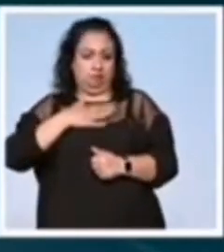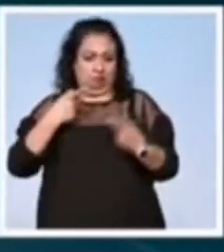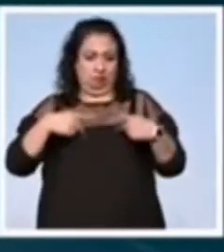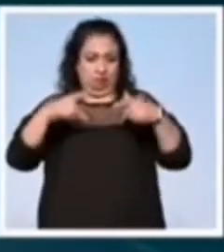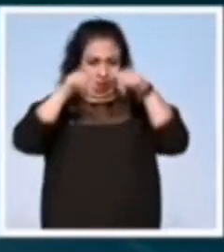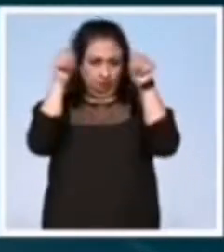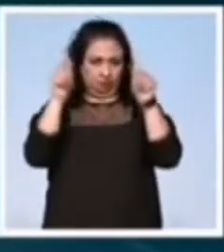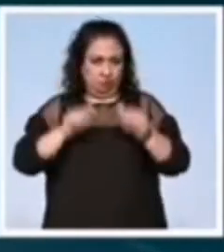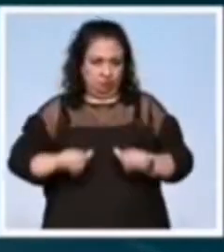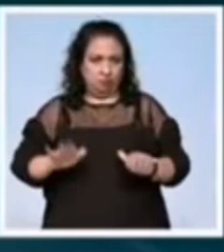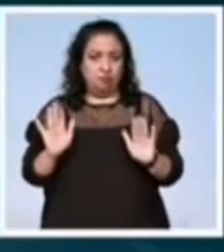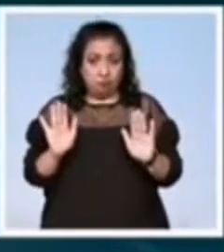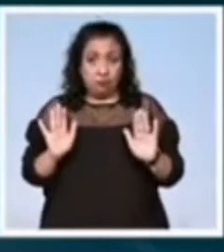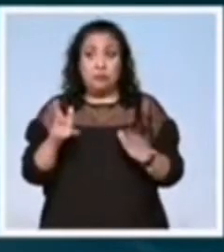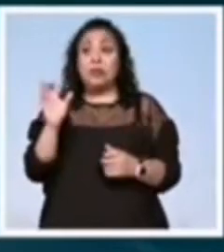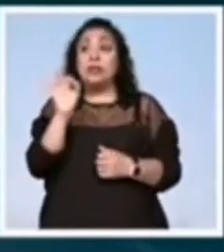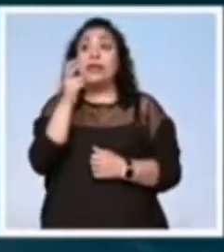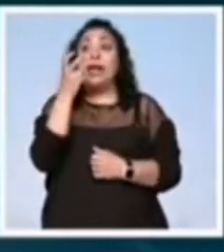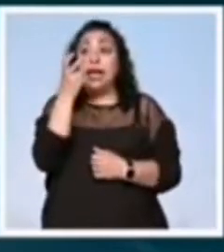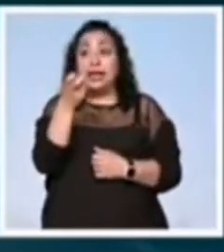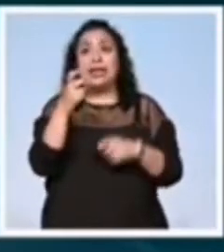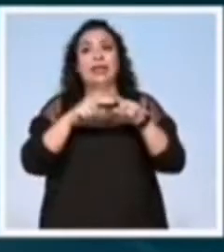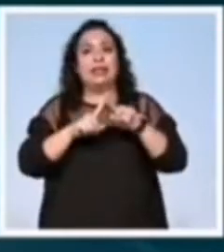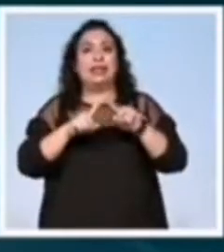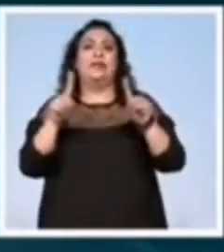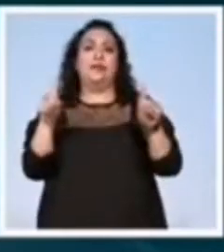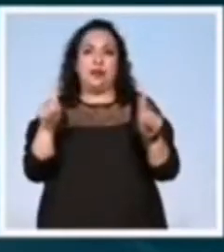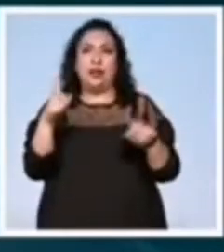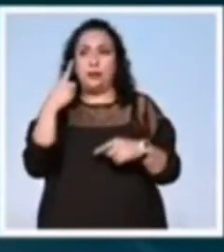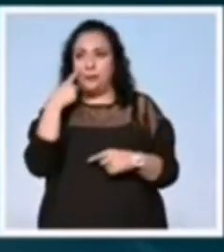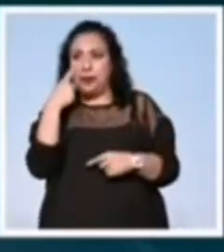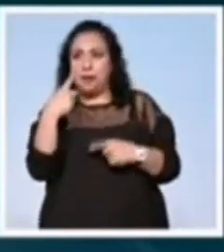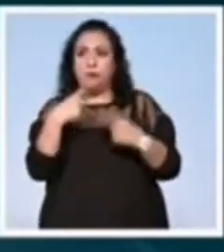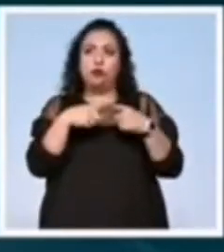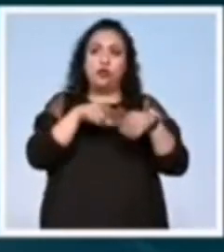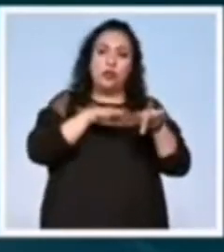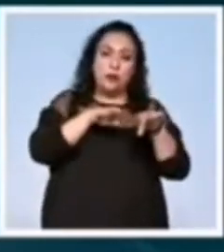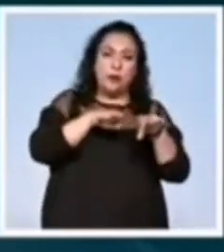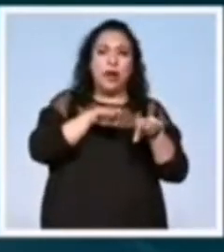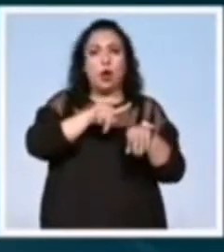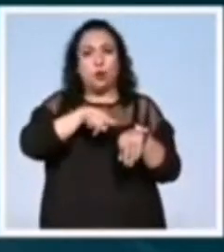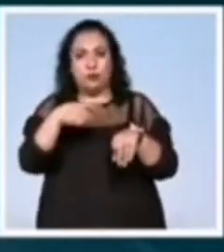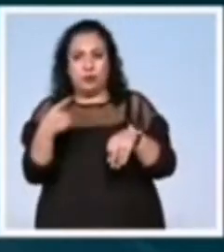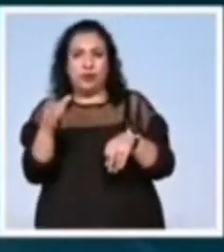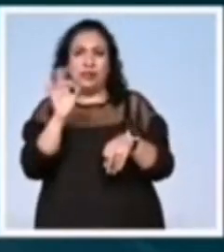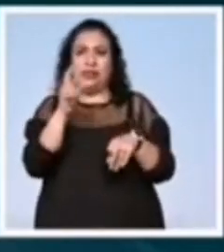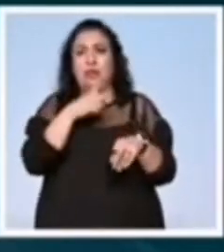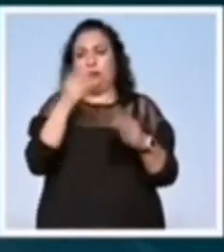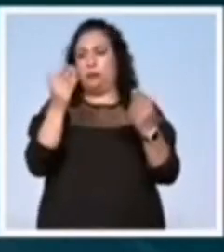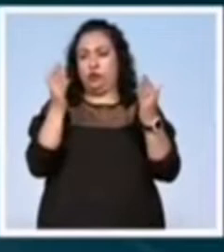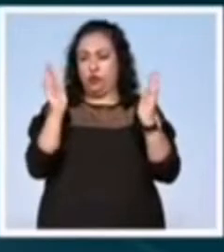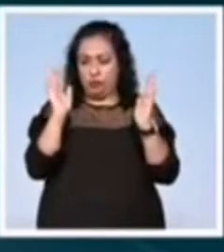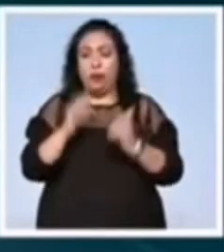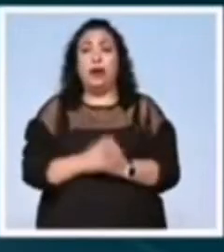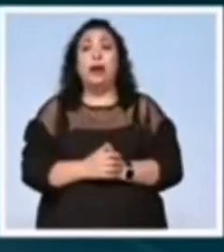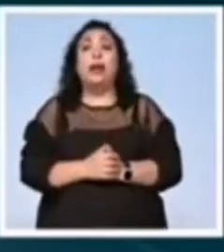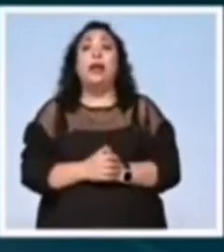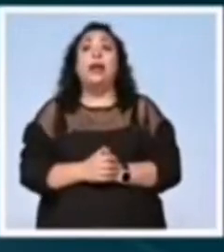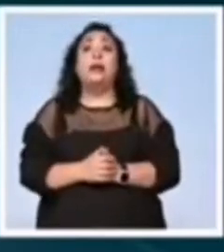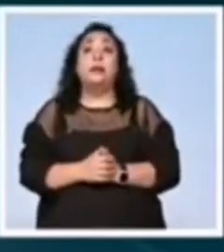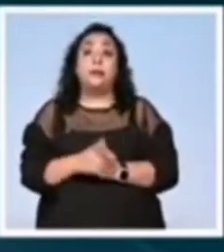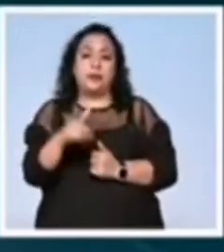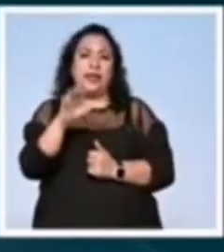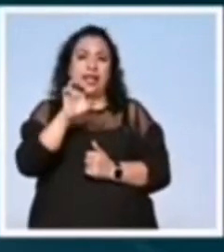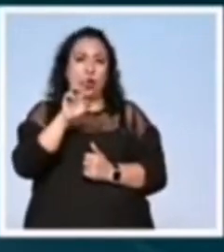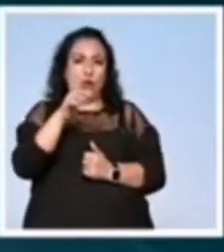artista. Y quizá esa es una de las diferencias que podríamos notar entre el trabajo de una y otra si es que tuviéramos que hacerlo. Y es